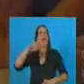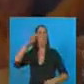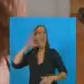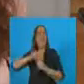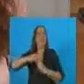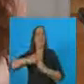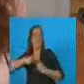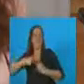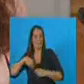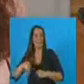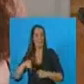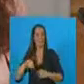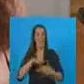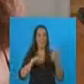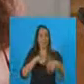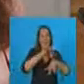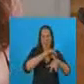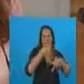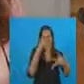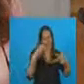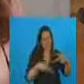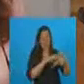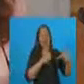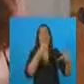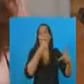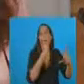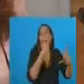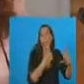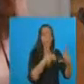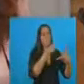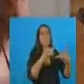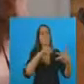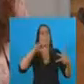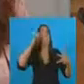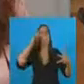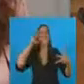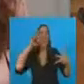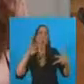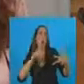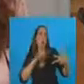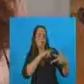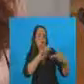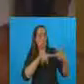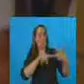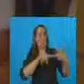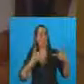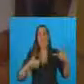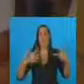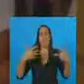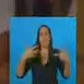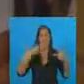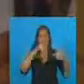patologías de los niños, labio leporino, pie bot, y displasia congénita de cadera,